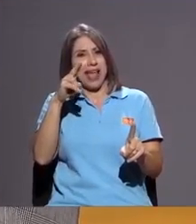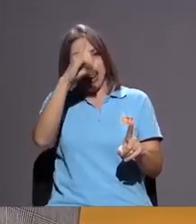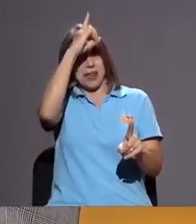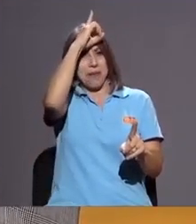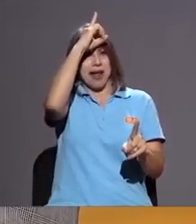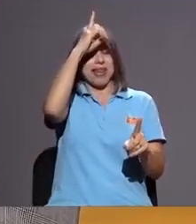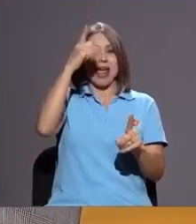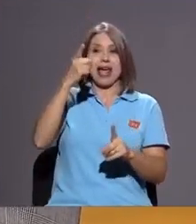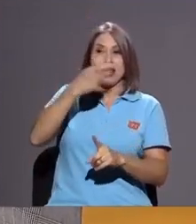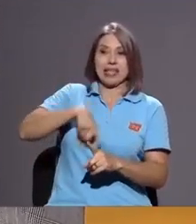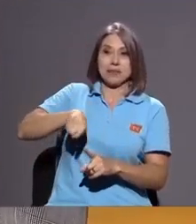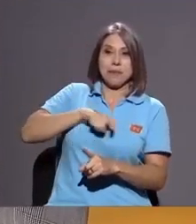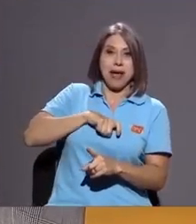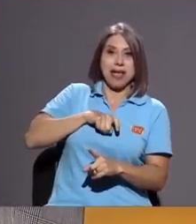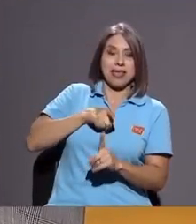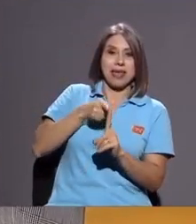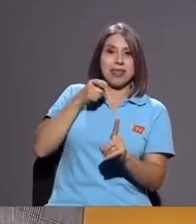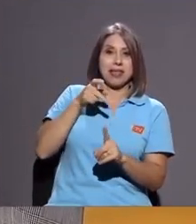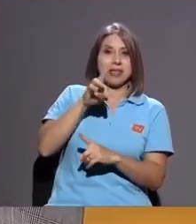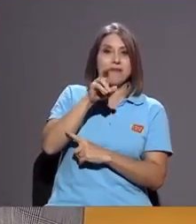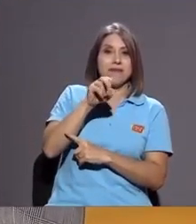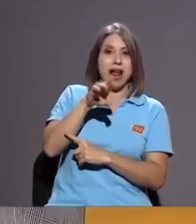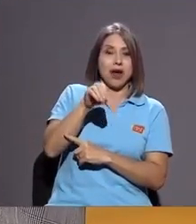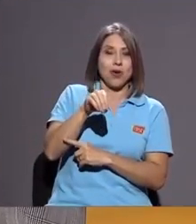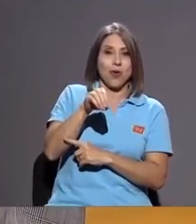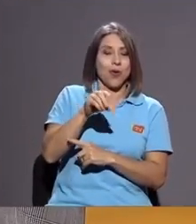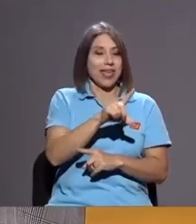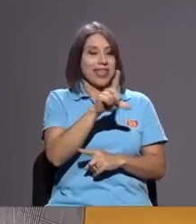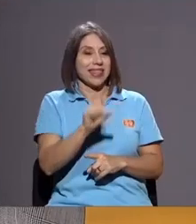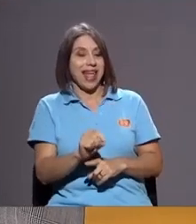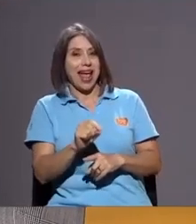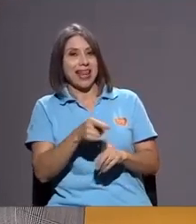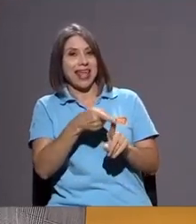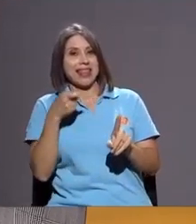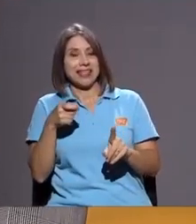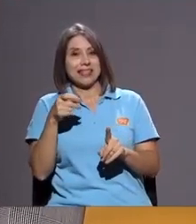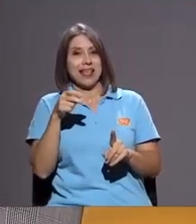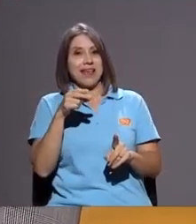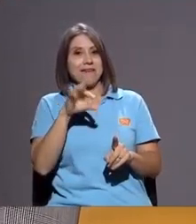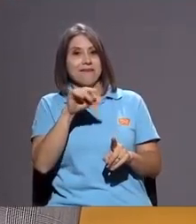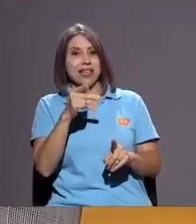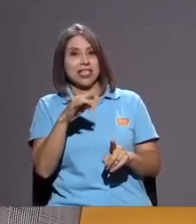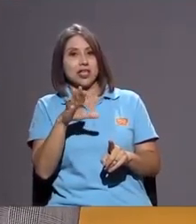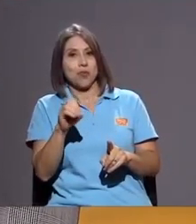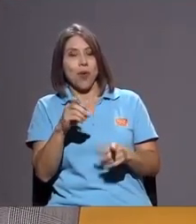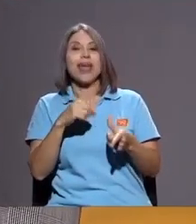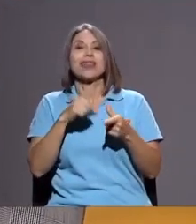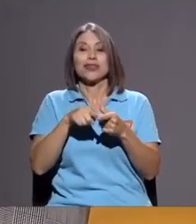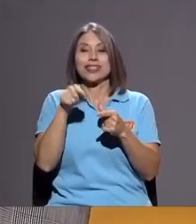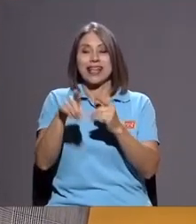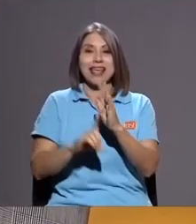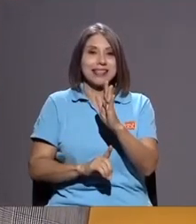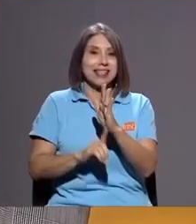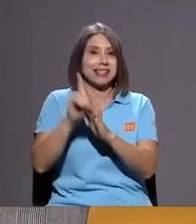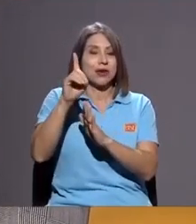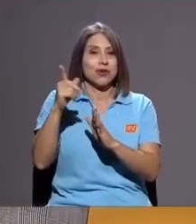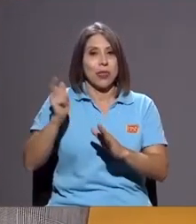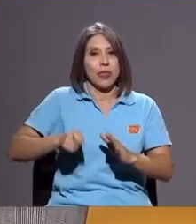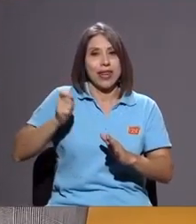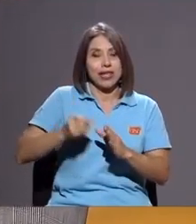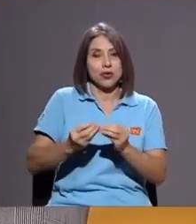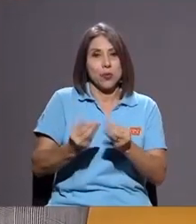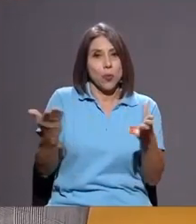de Franco e Italia del fascismo, entonces fueron países en que ese derecho público se ha desarrollado muy rápidamente